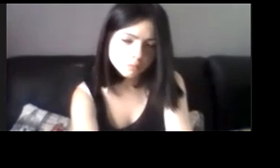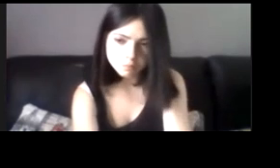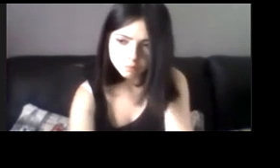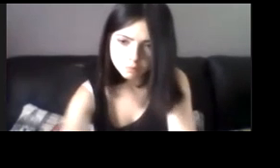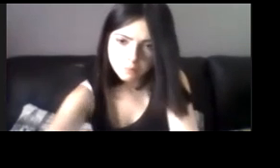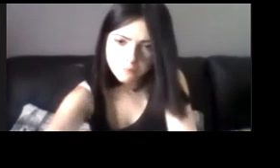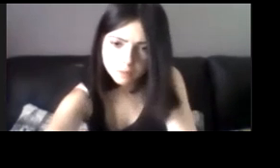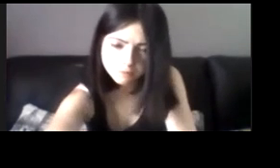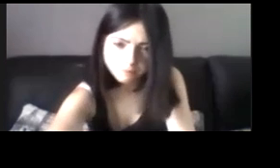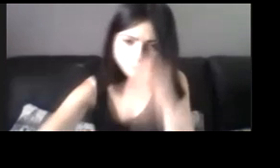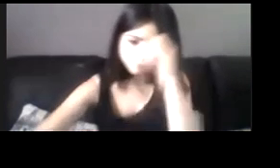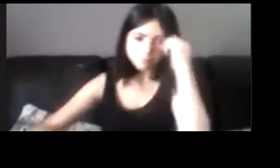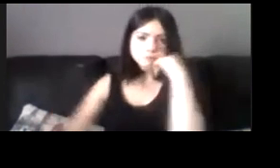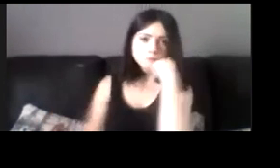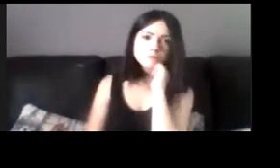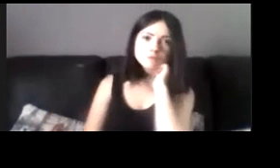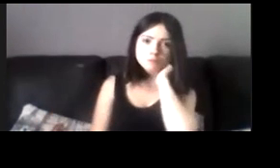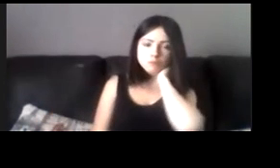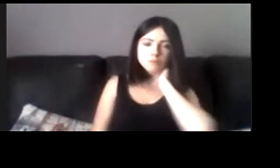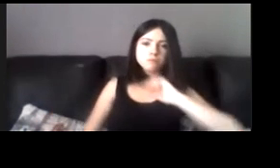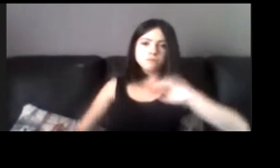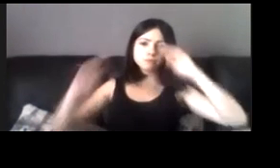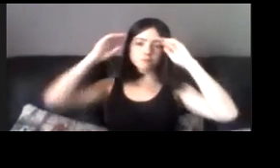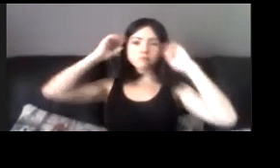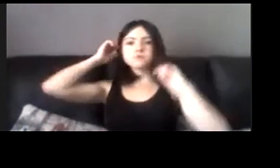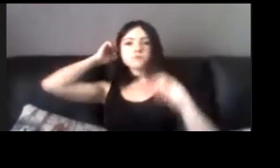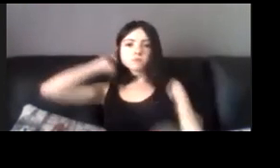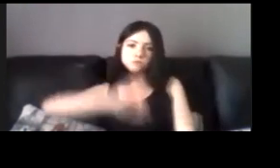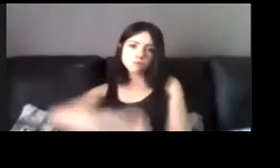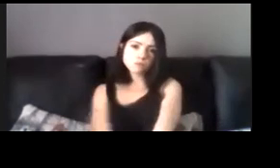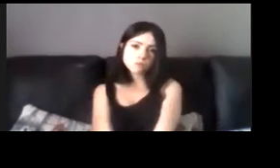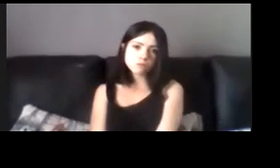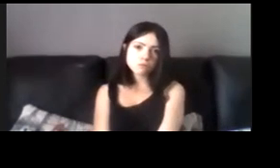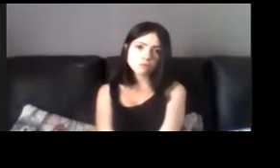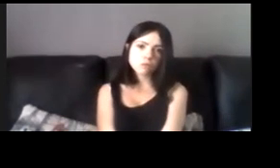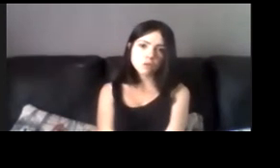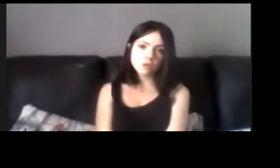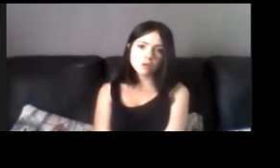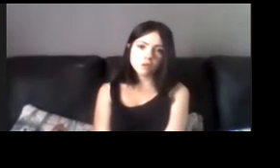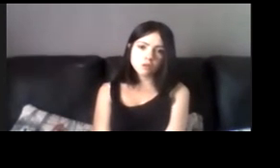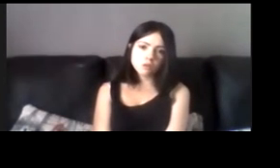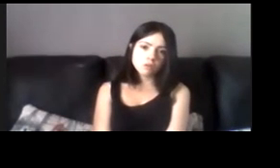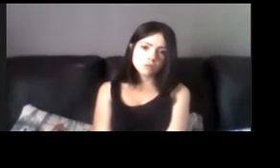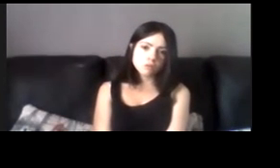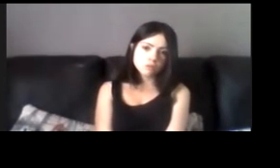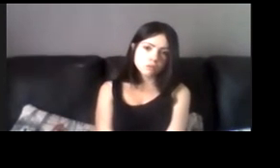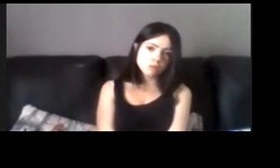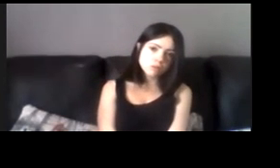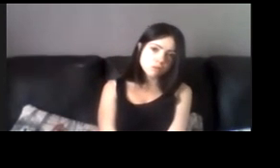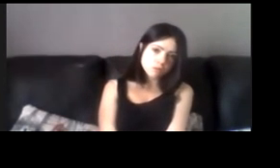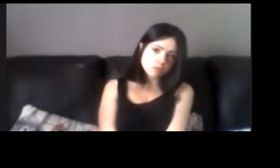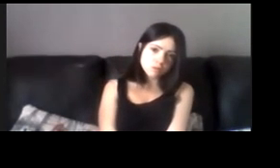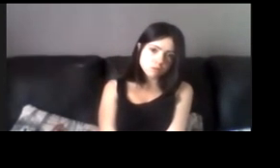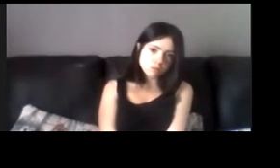preguntaban, donde me decían, profe, yo no entiendo mucho de tecnología, no sé cómo editar los videos, ya,